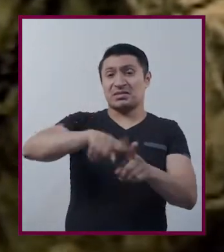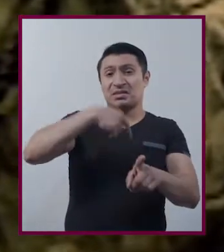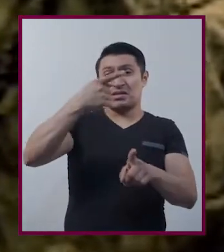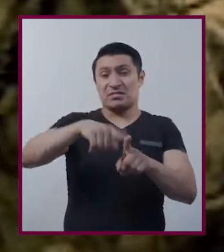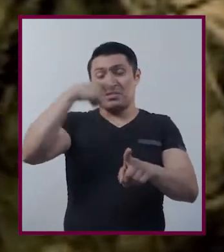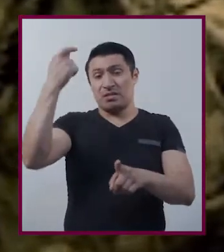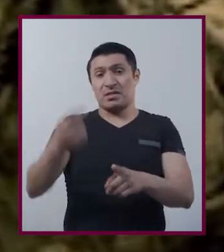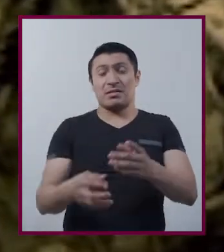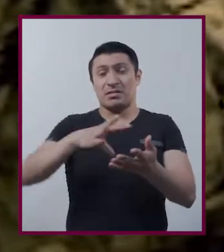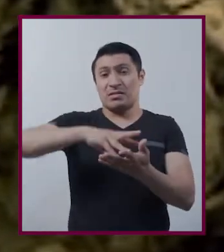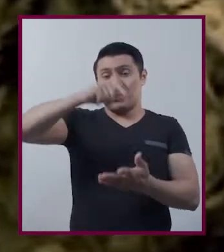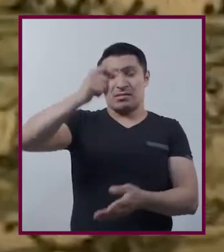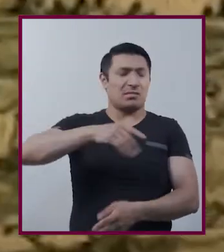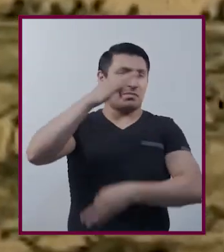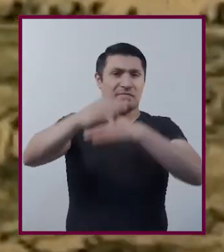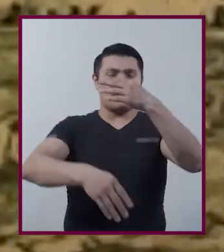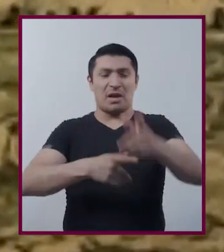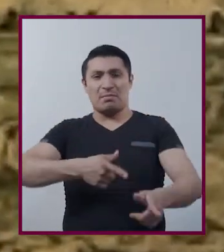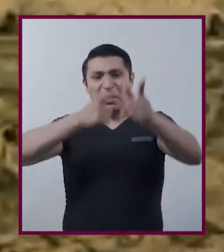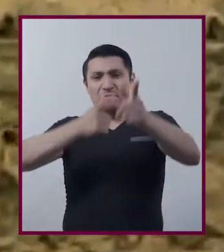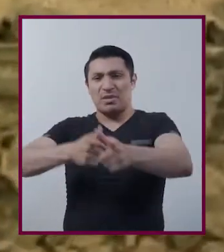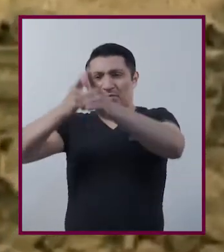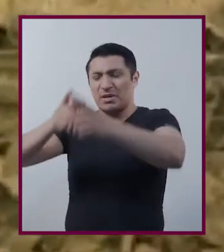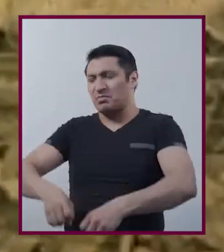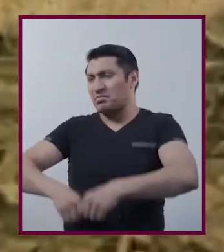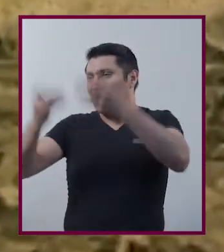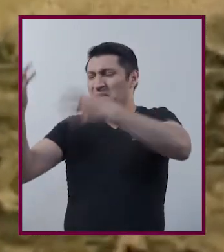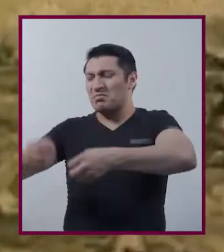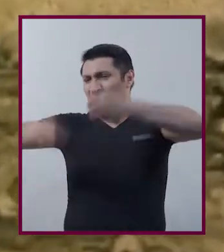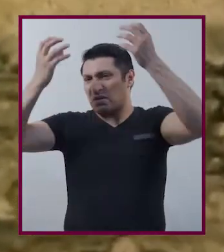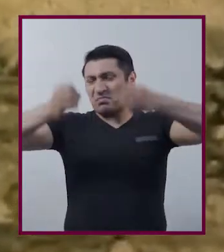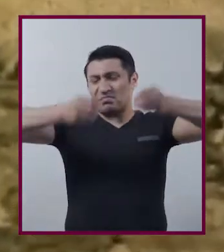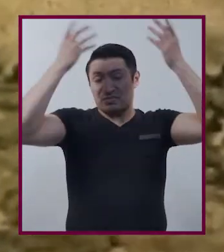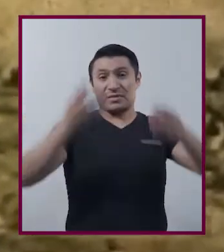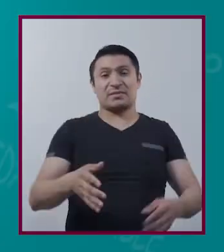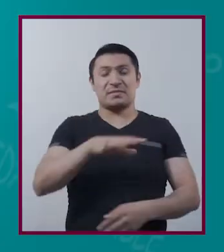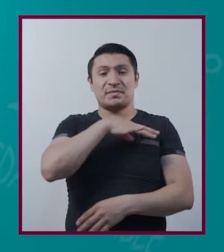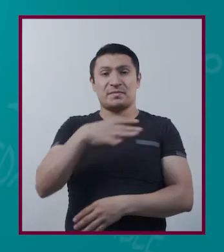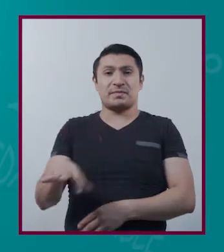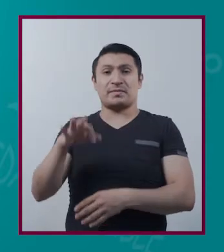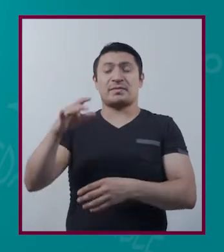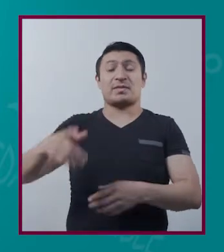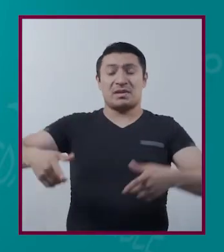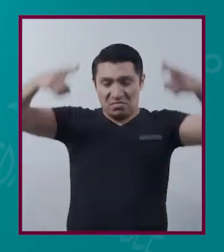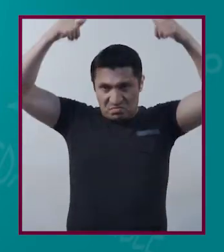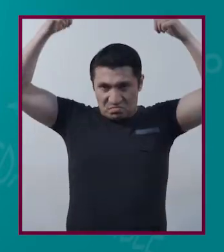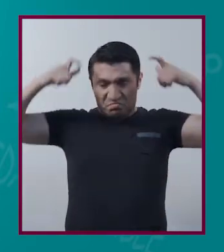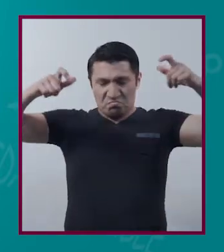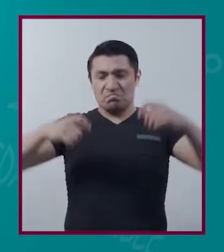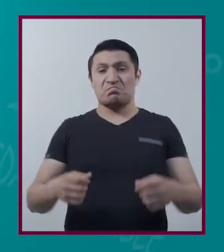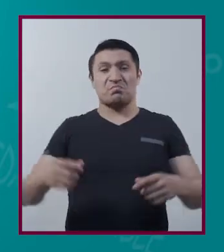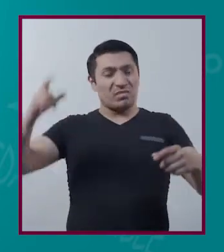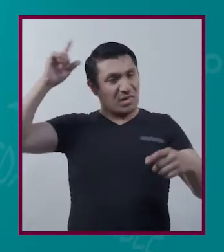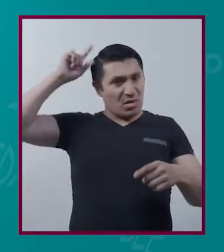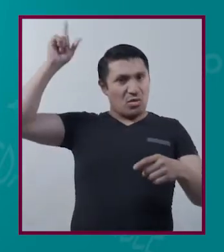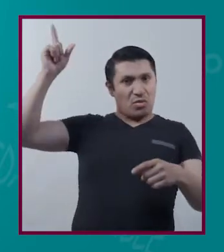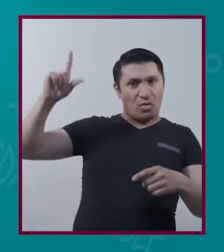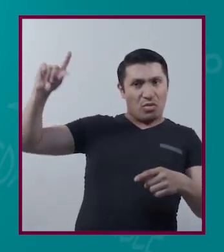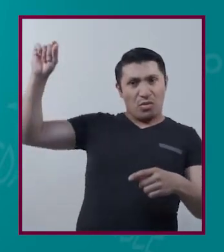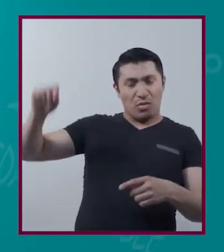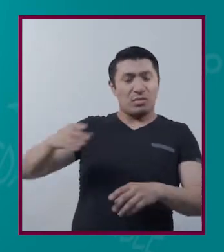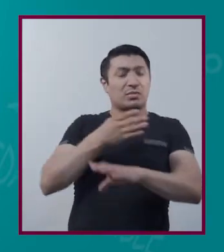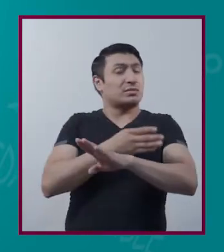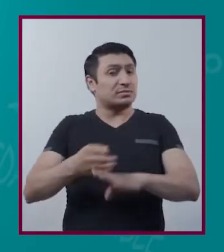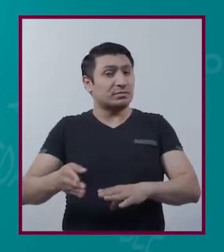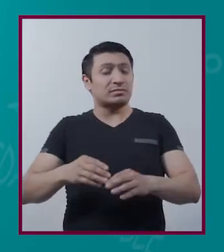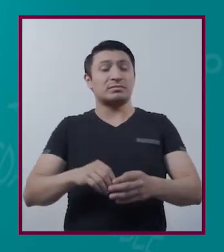pólvora, reventar los obuses y hasta sus propios fusiles arrojaron al aire. El general Forey se puso su sombrero de